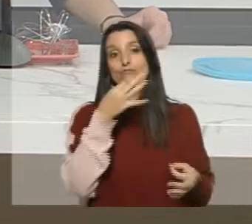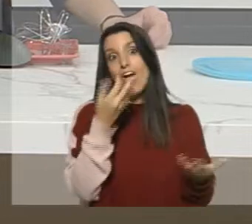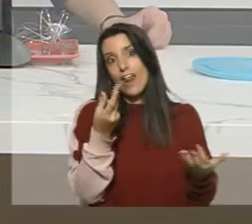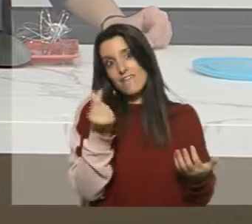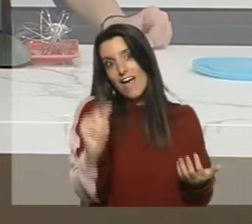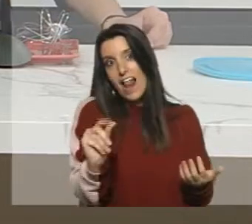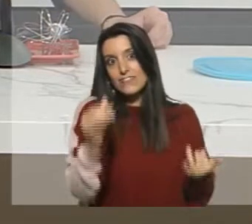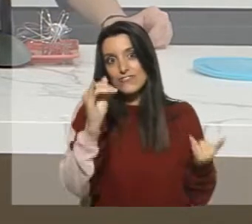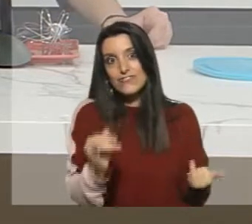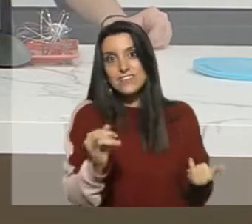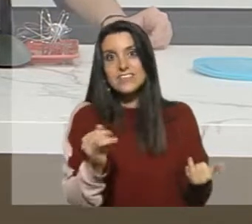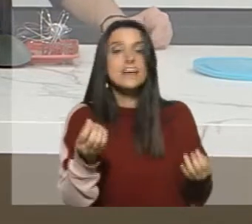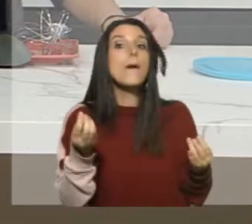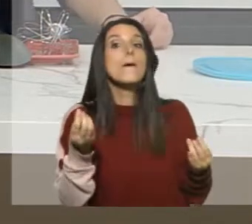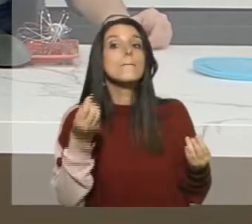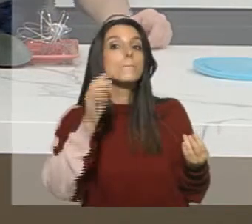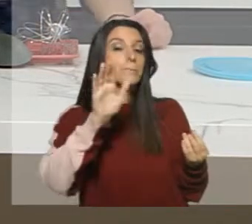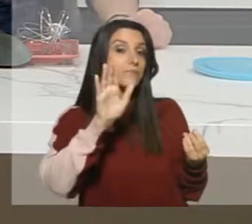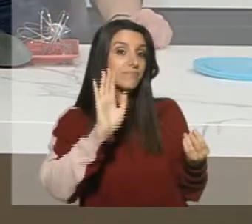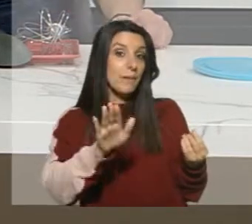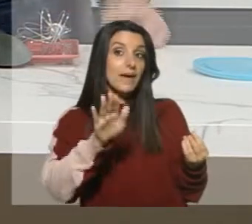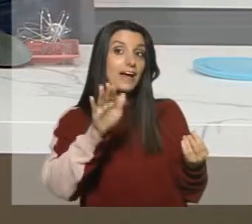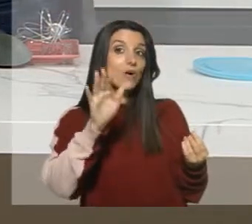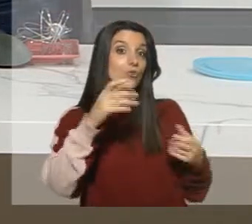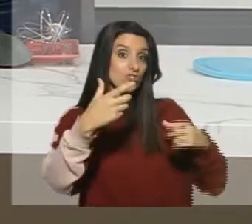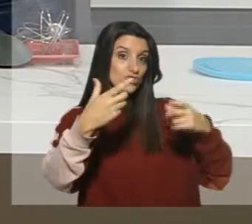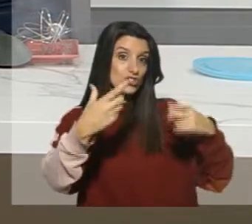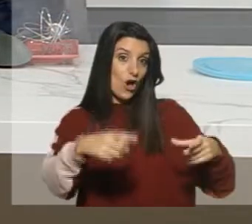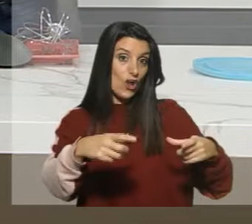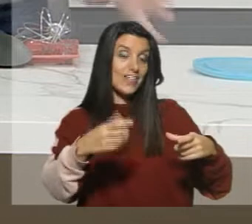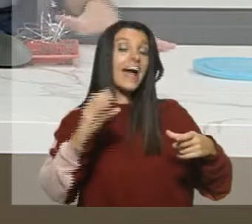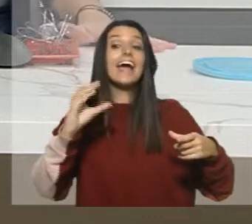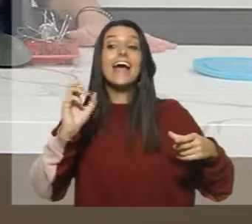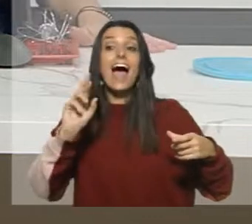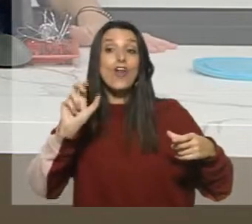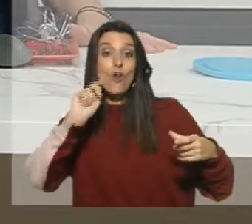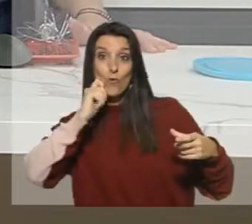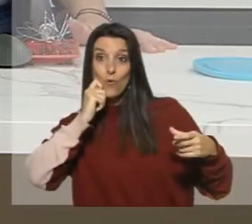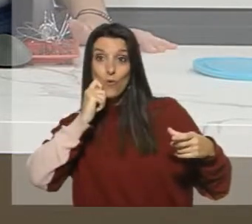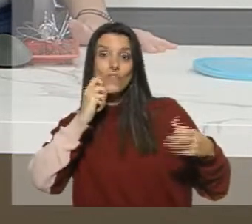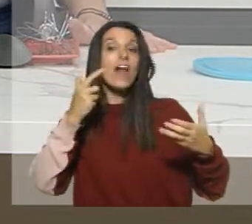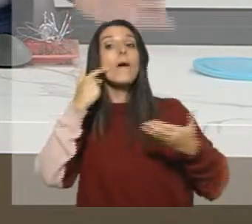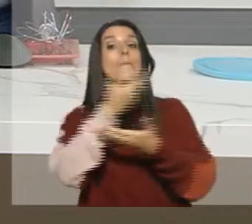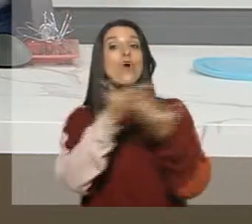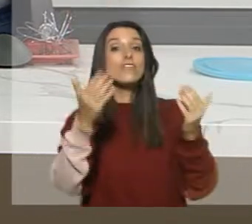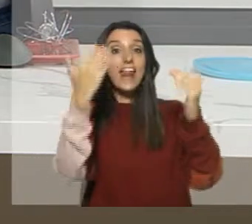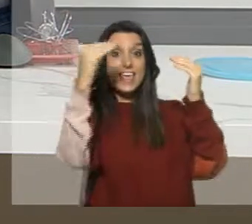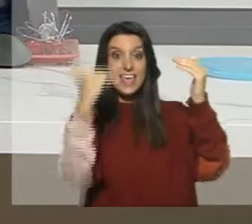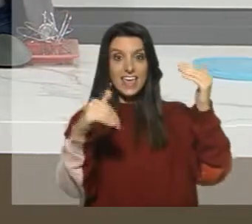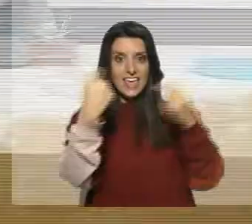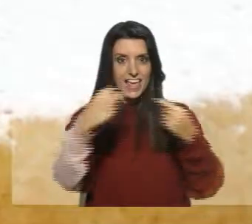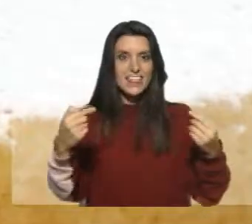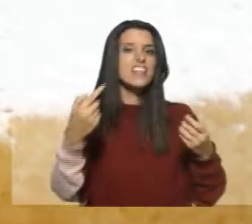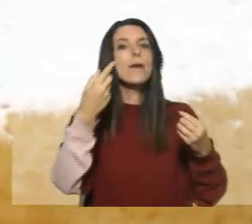precio. Sí, por supuesto. Que para hablar de esta torta, que en honor a Carol, como bien dice, vamos a compartir los ingredientes. Hablamos que